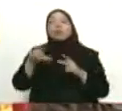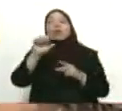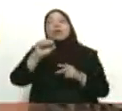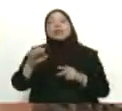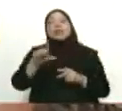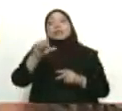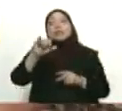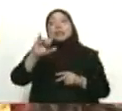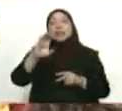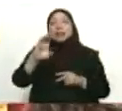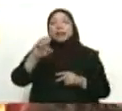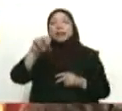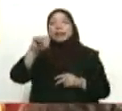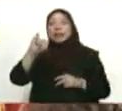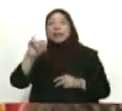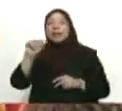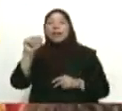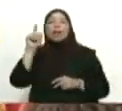aguilarte